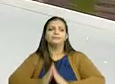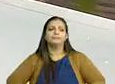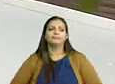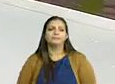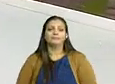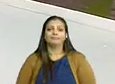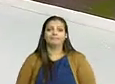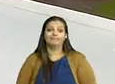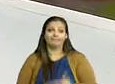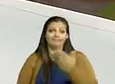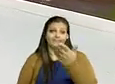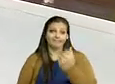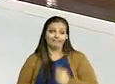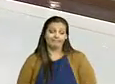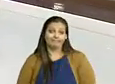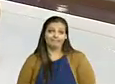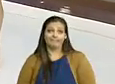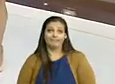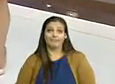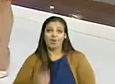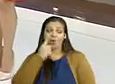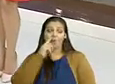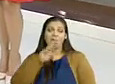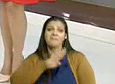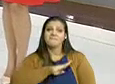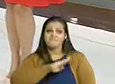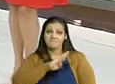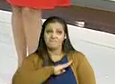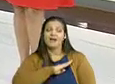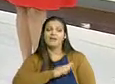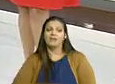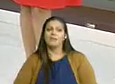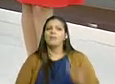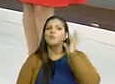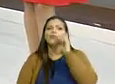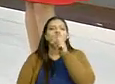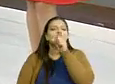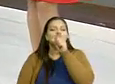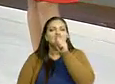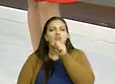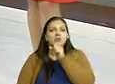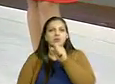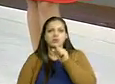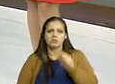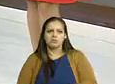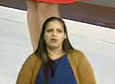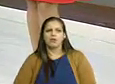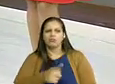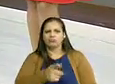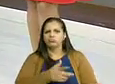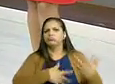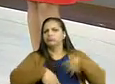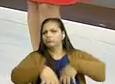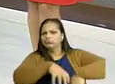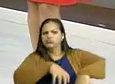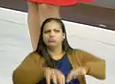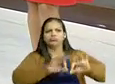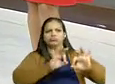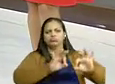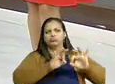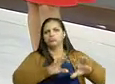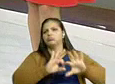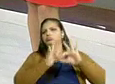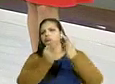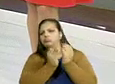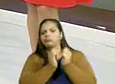Ahí está un delincuente. Este miserable les quita la vida a una persona adulta mayor, servicial para la sociedad, con su